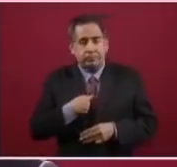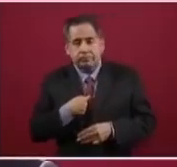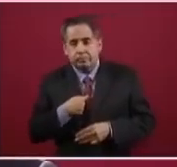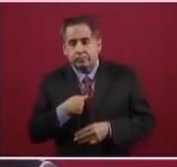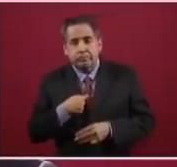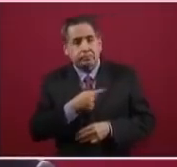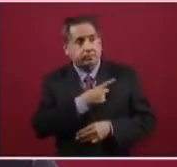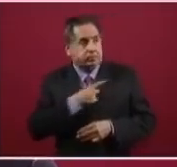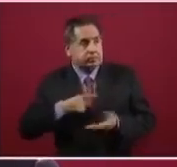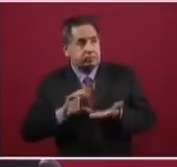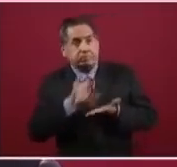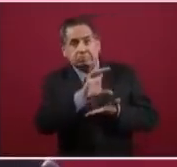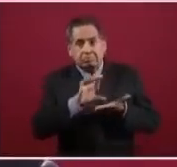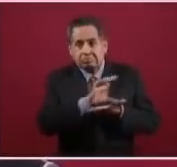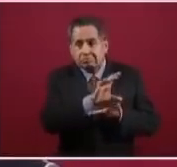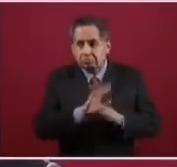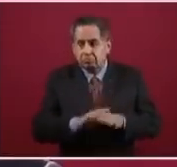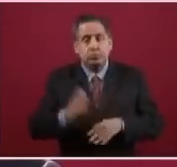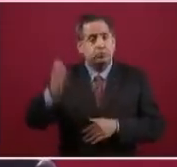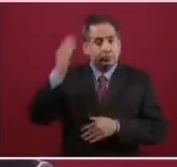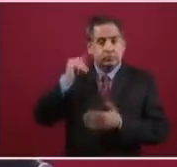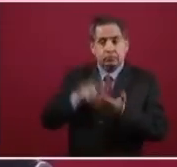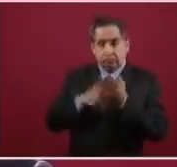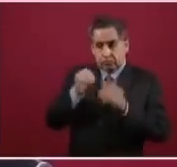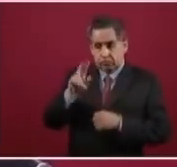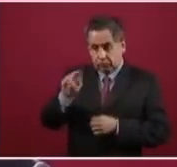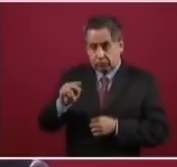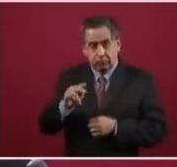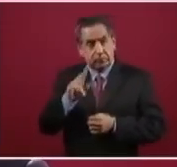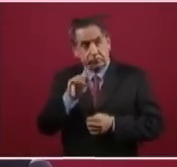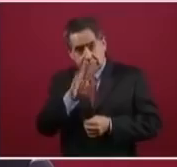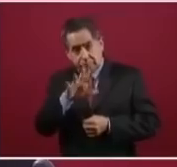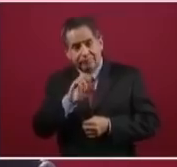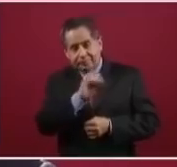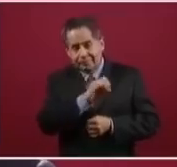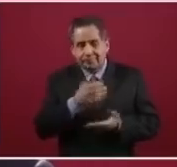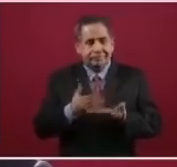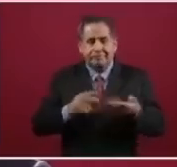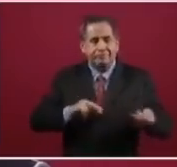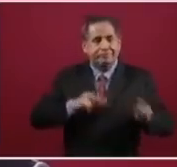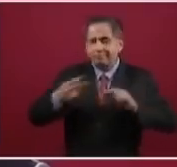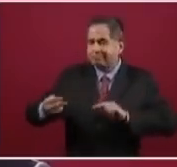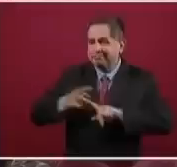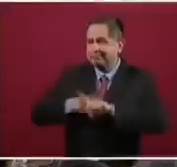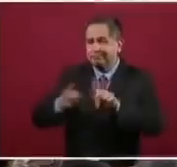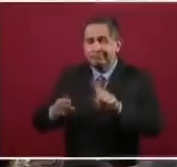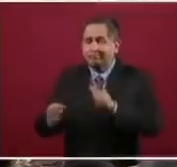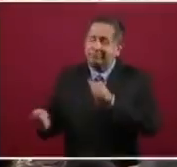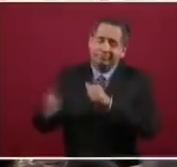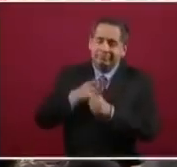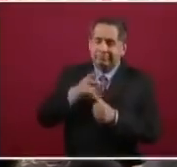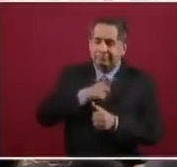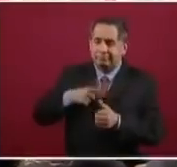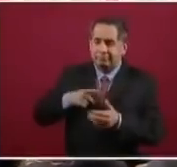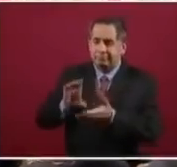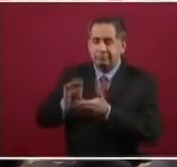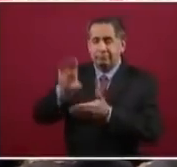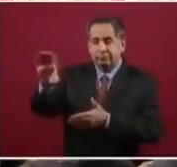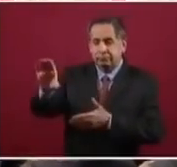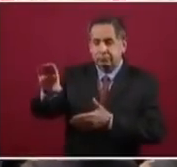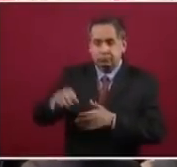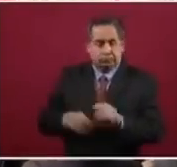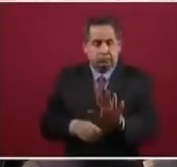acreedores si era así en los 80 sierras y en el 95 las primeras los principales fueron no